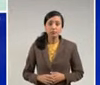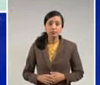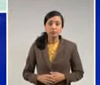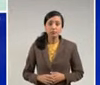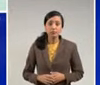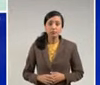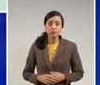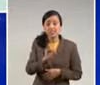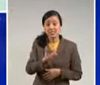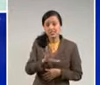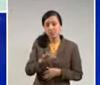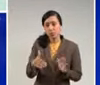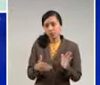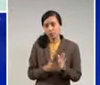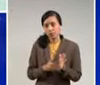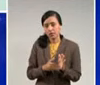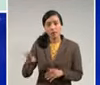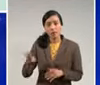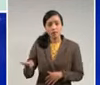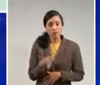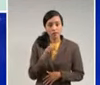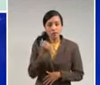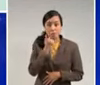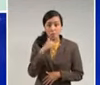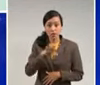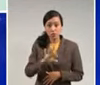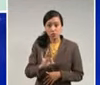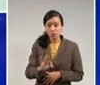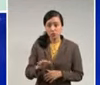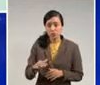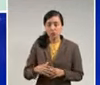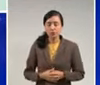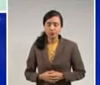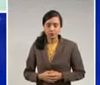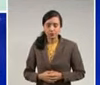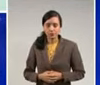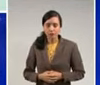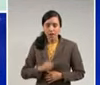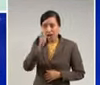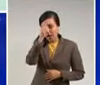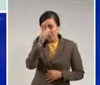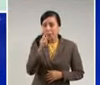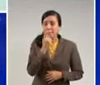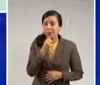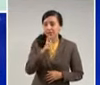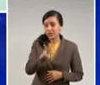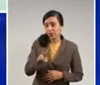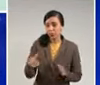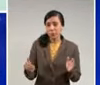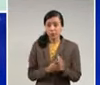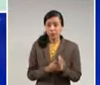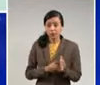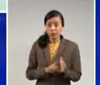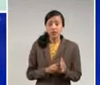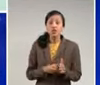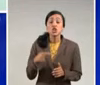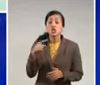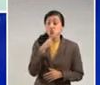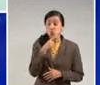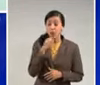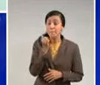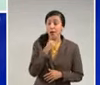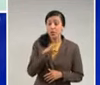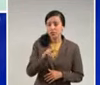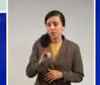75.000, Francia más de 58, Alemania más de 32 y Rusia más de 26. Y